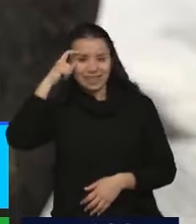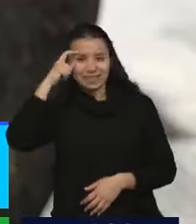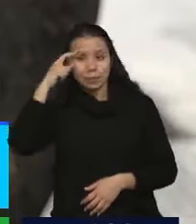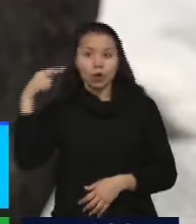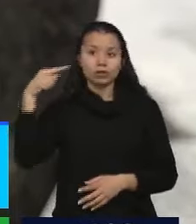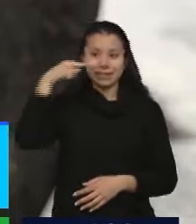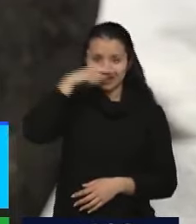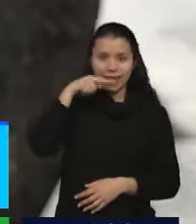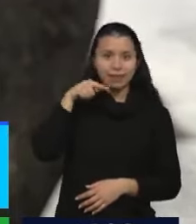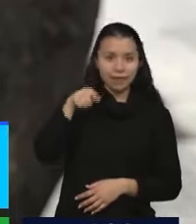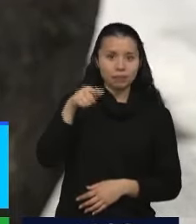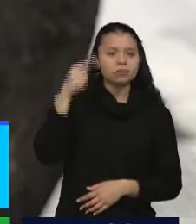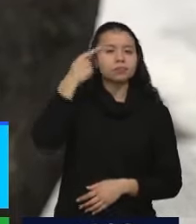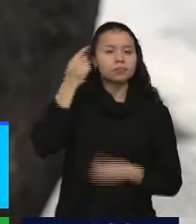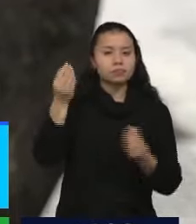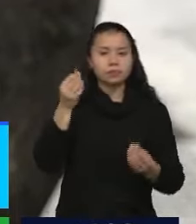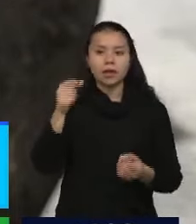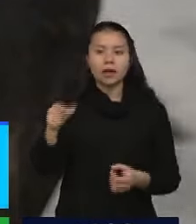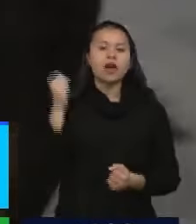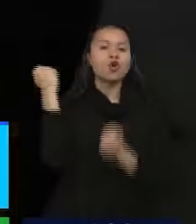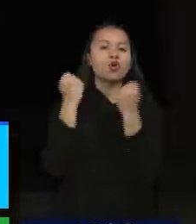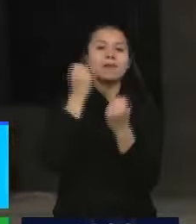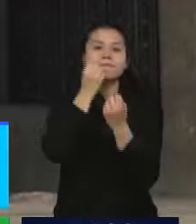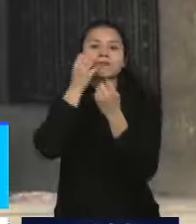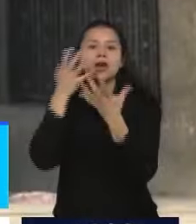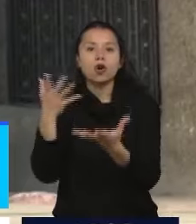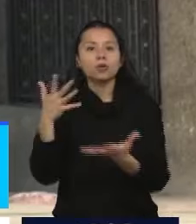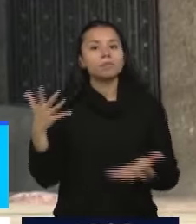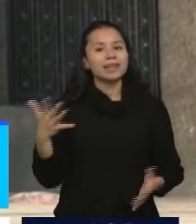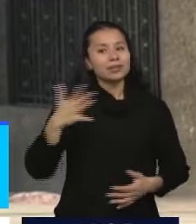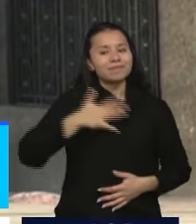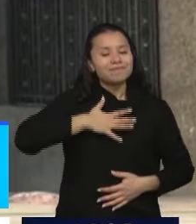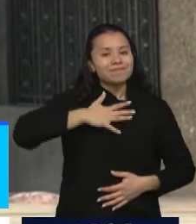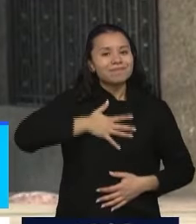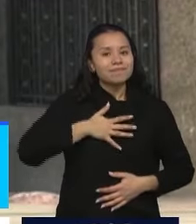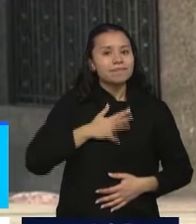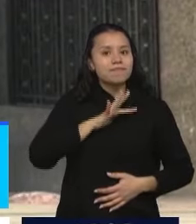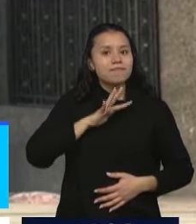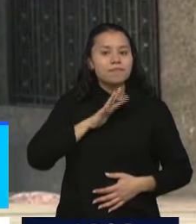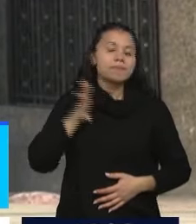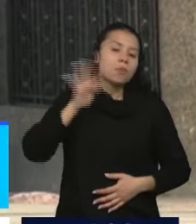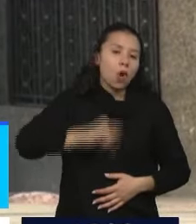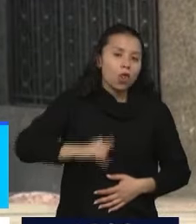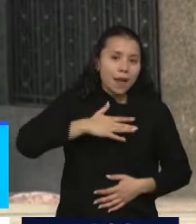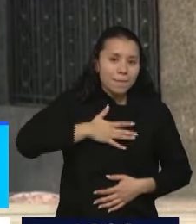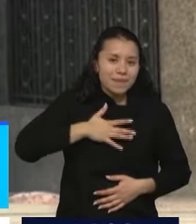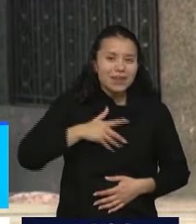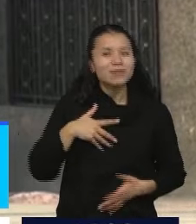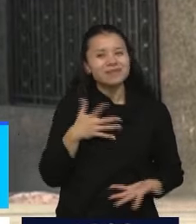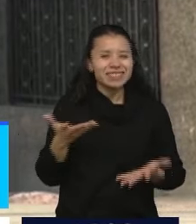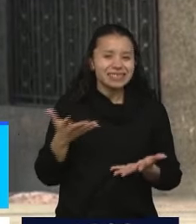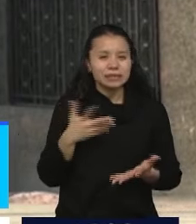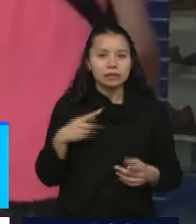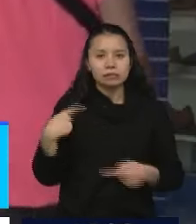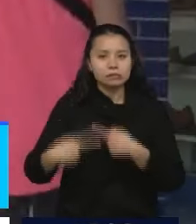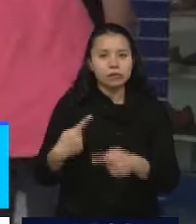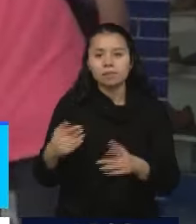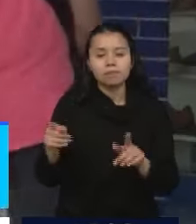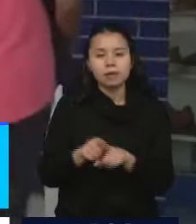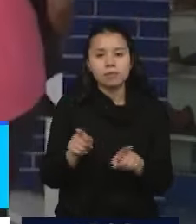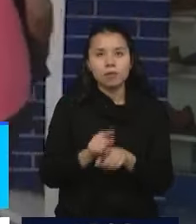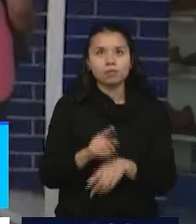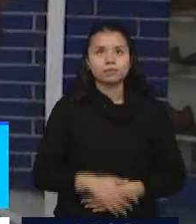que va a estar mejor la economía, pero que eso no le va a impactar a él. En cuanto a la paciencia que tienen los mendocinos para ver una mejora real en la